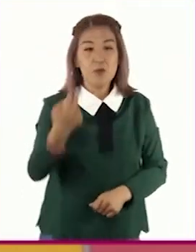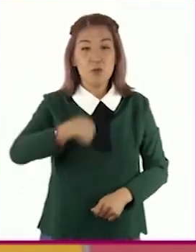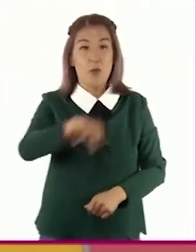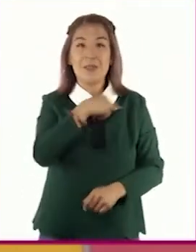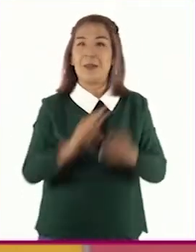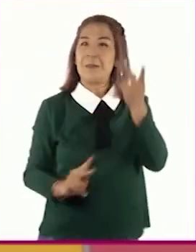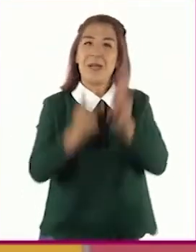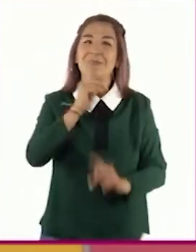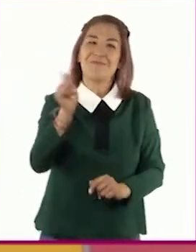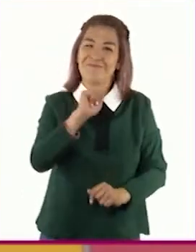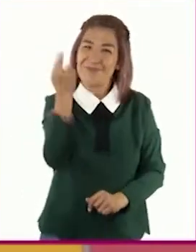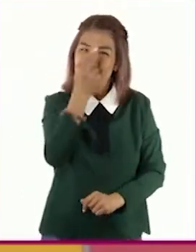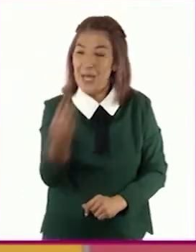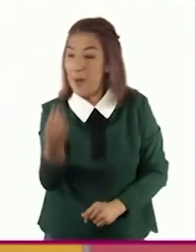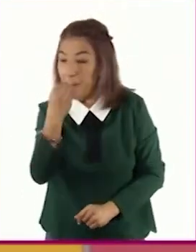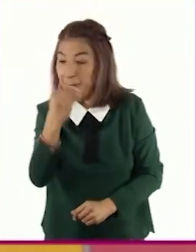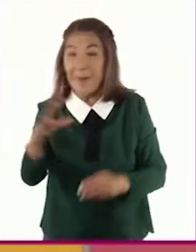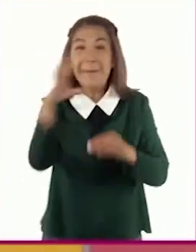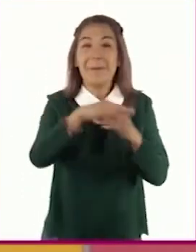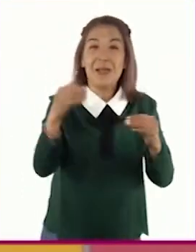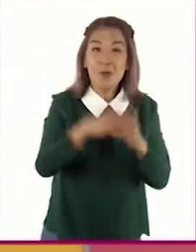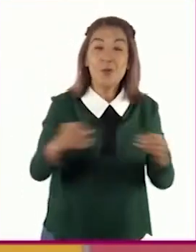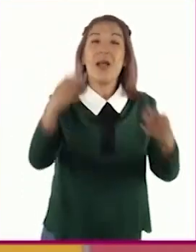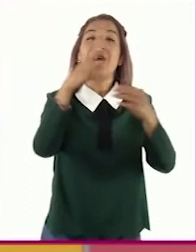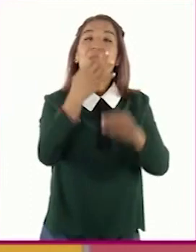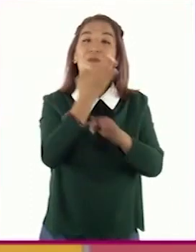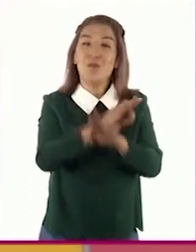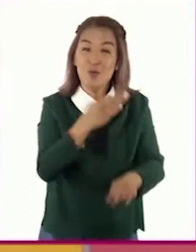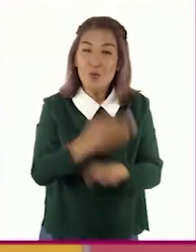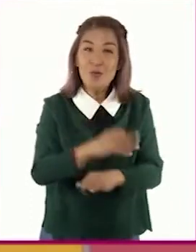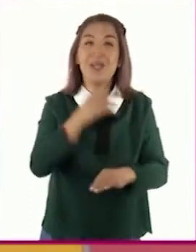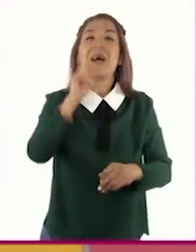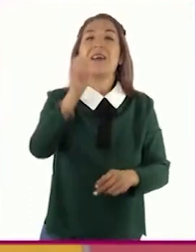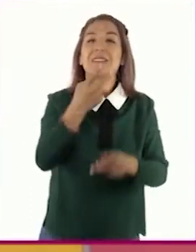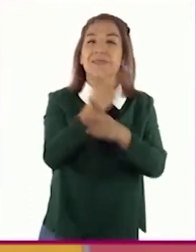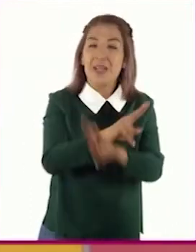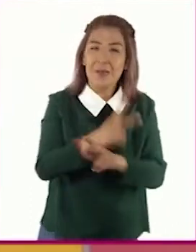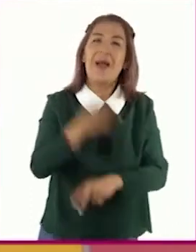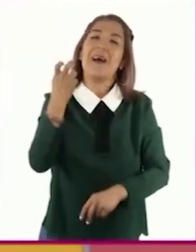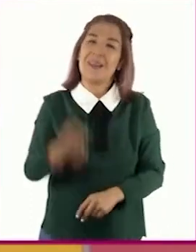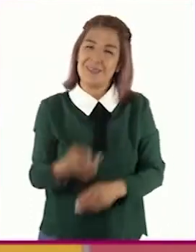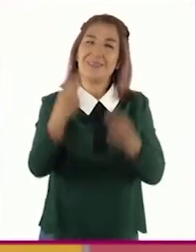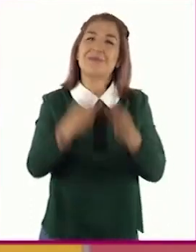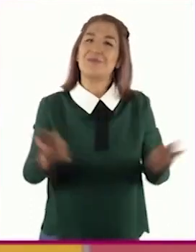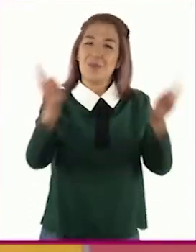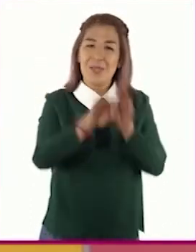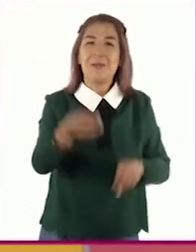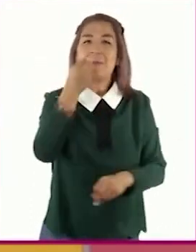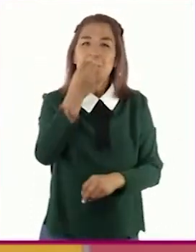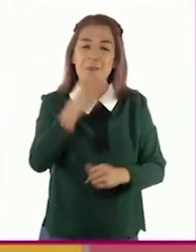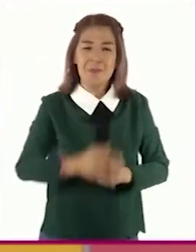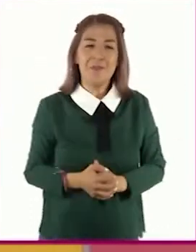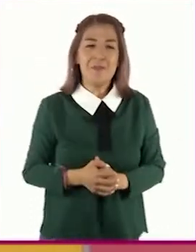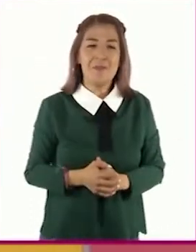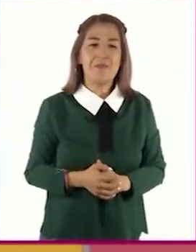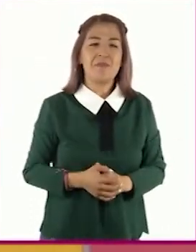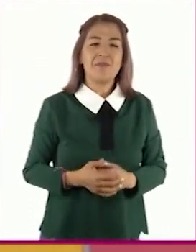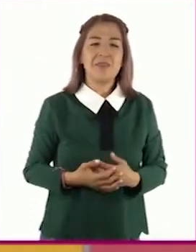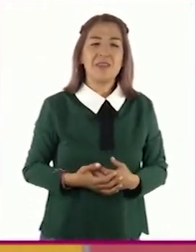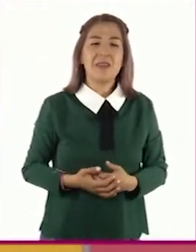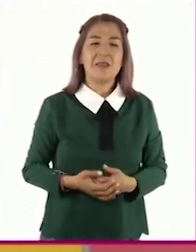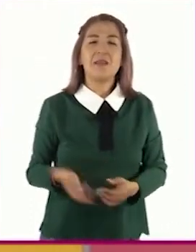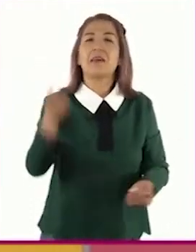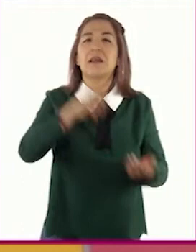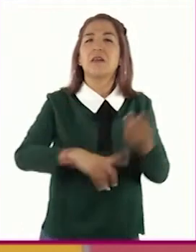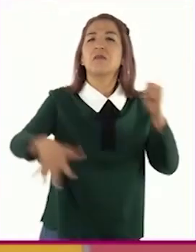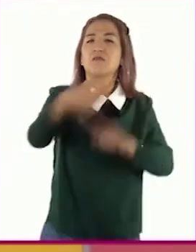plantas, tenemos que comer verduras y frutas porque ahí es donde están los alimentos también. ¿Sí? Y bueno, la